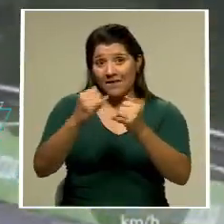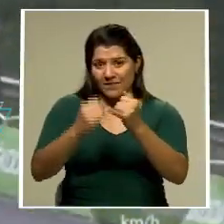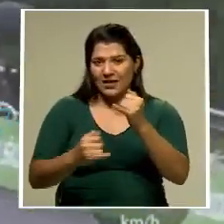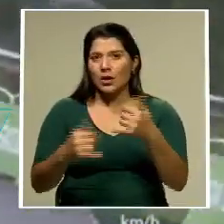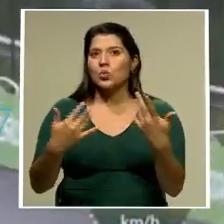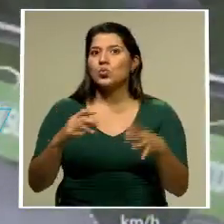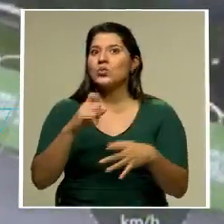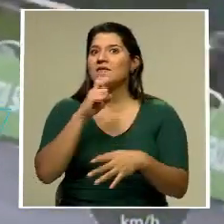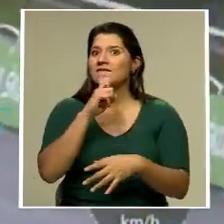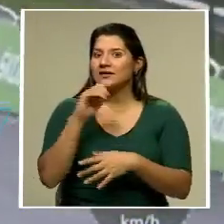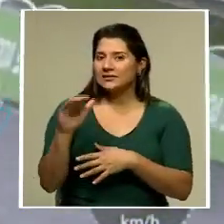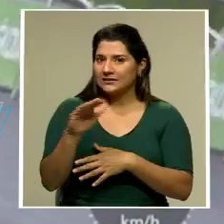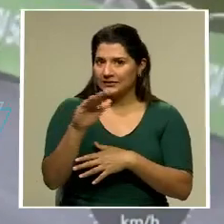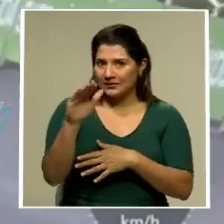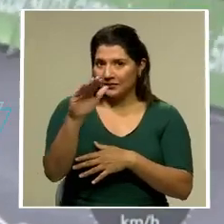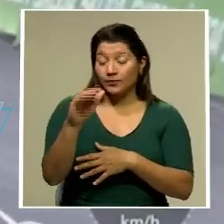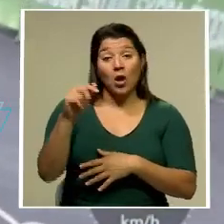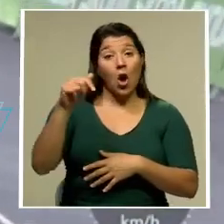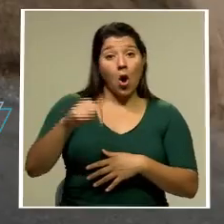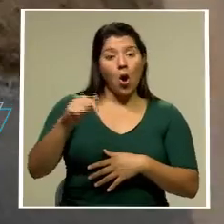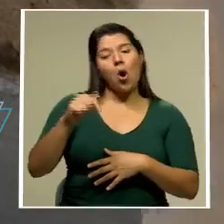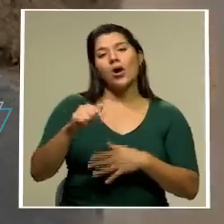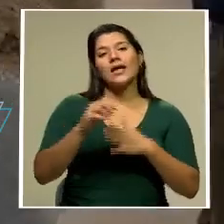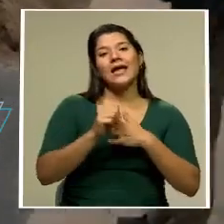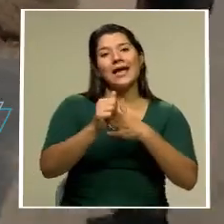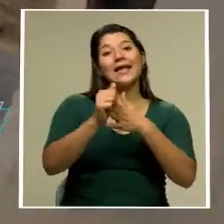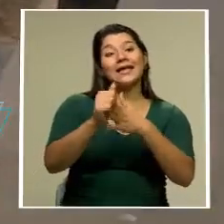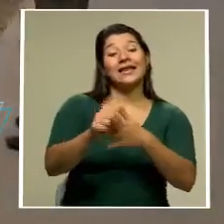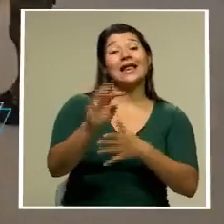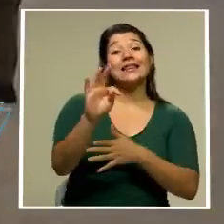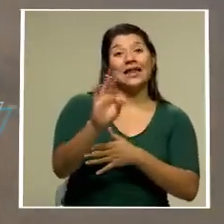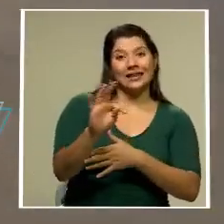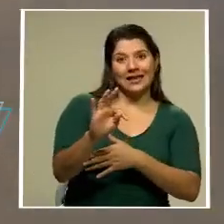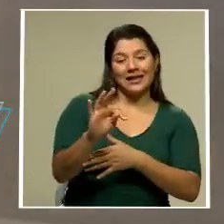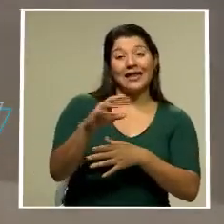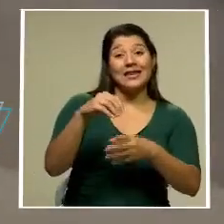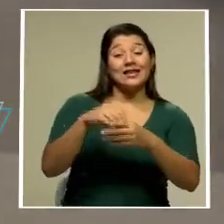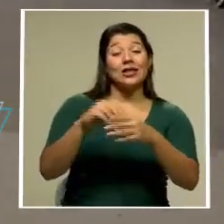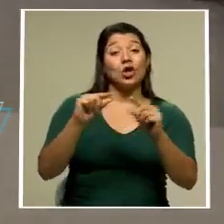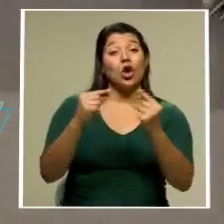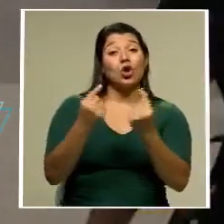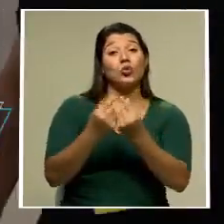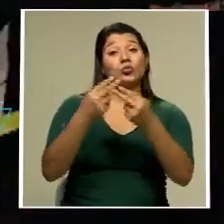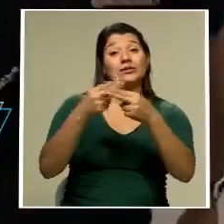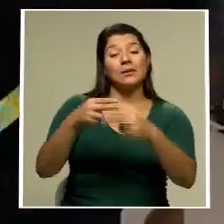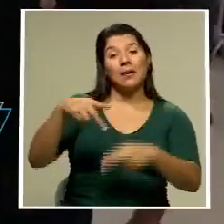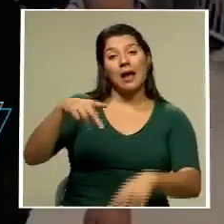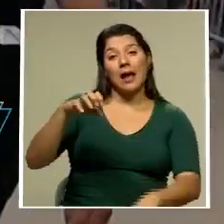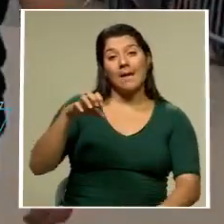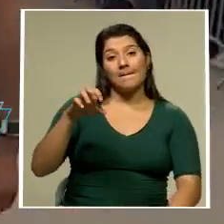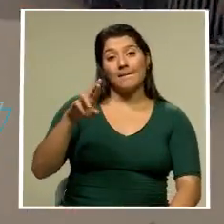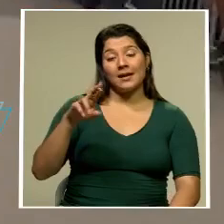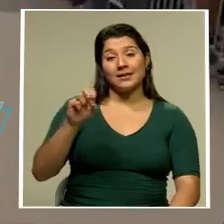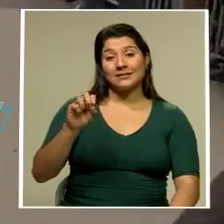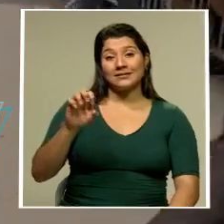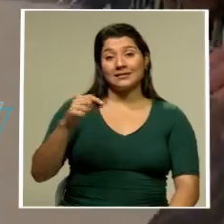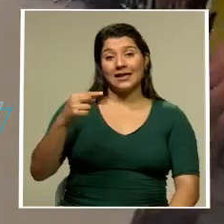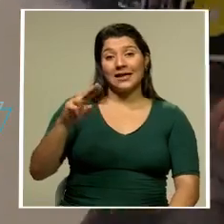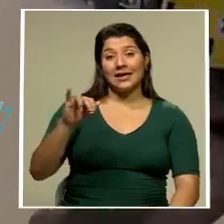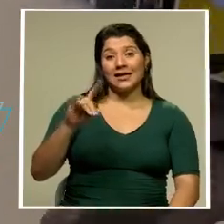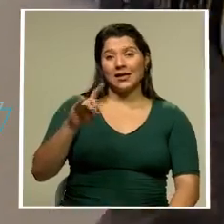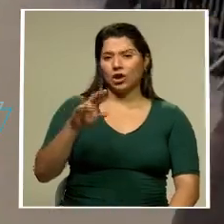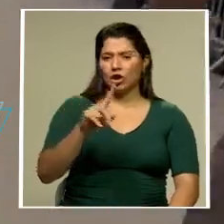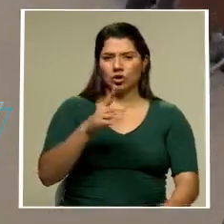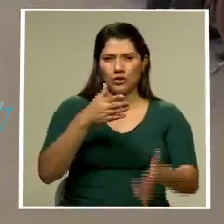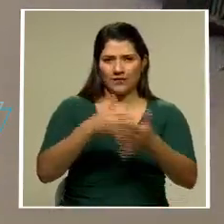un difícil ascenso. Hoy, el líder Tadej Pogačar y el grupo de perseguidores no se hicieron daño, llegaron juntos en el pelotón a